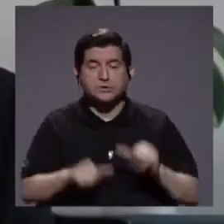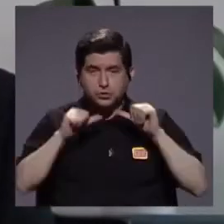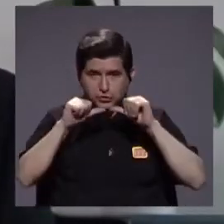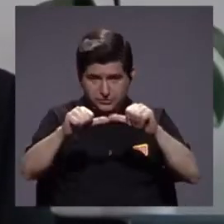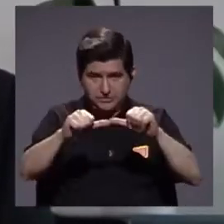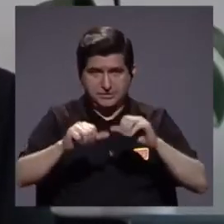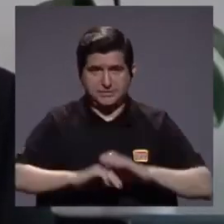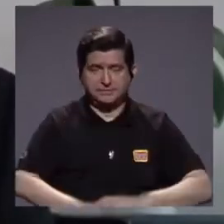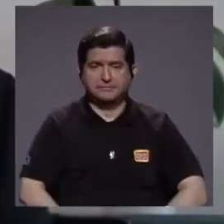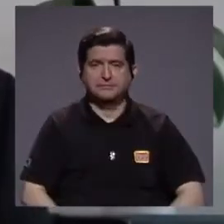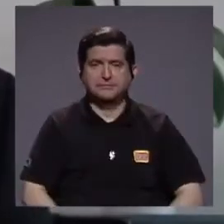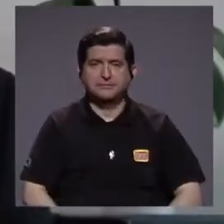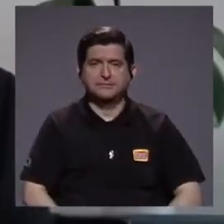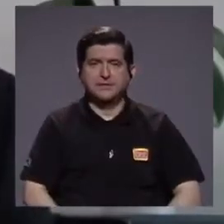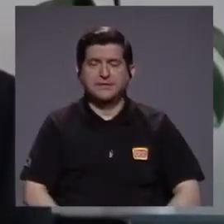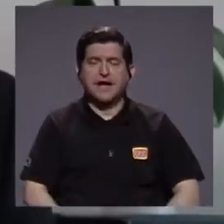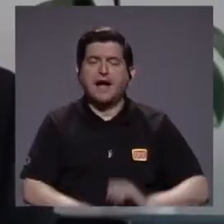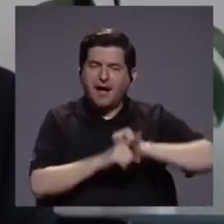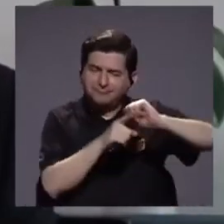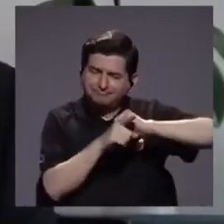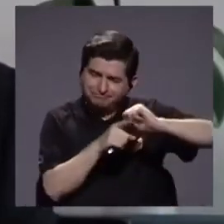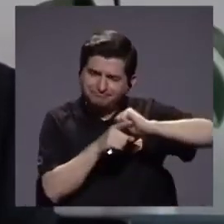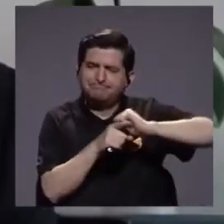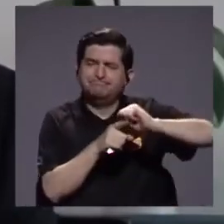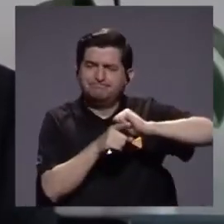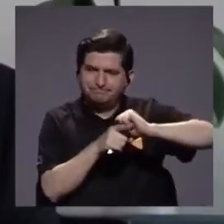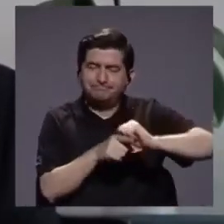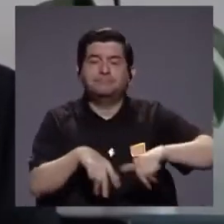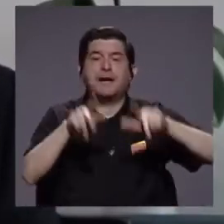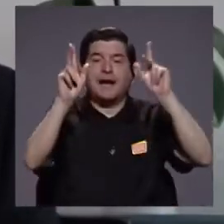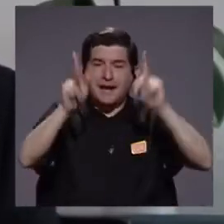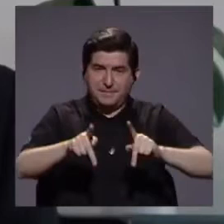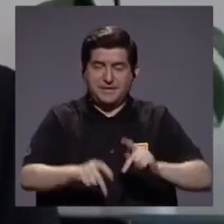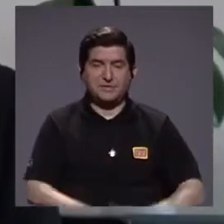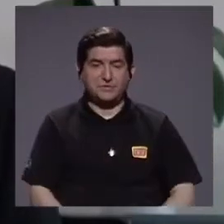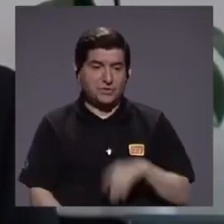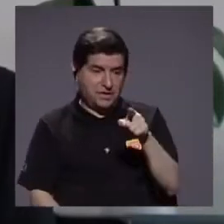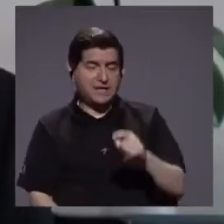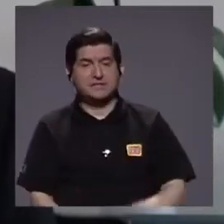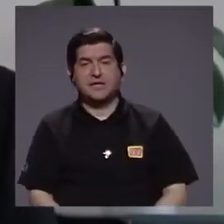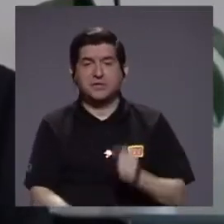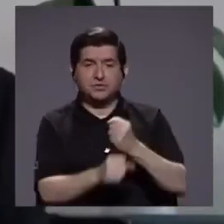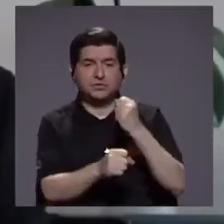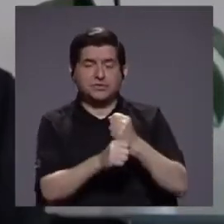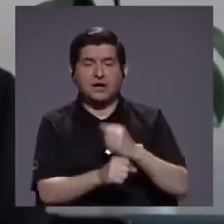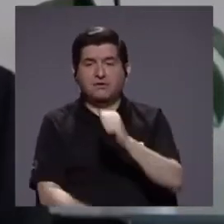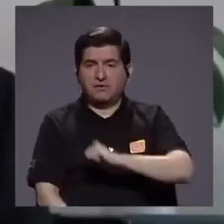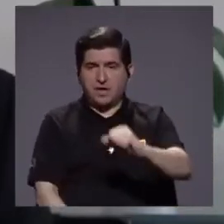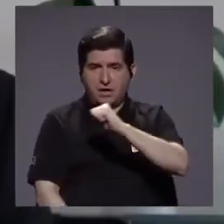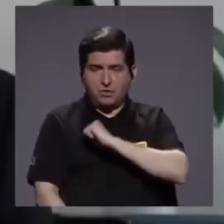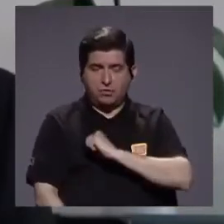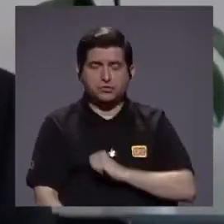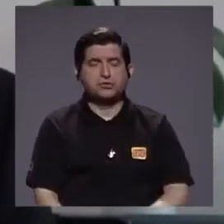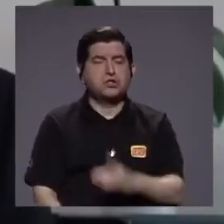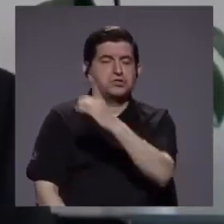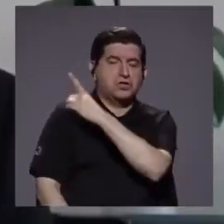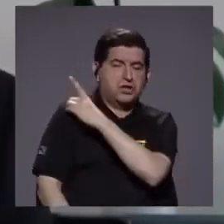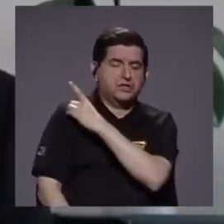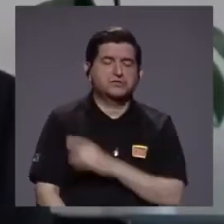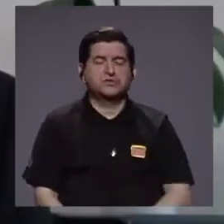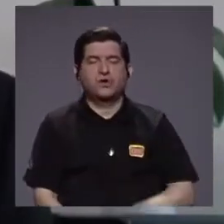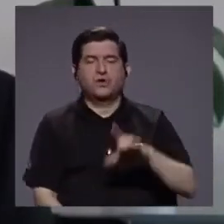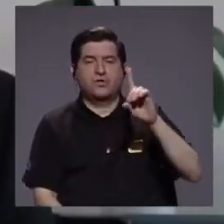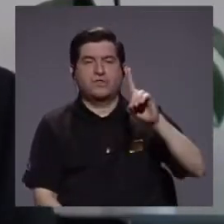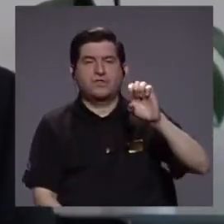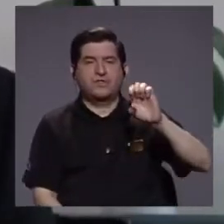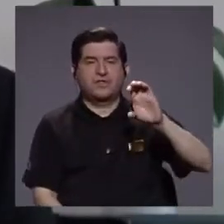procesos. Tenemos que capacitar a las personas que ocupan puestos de autoridad, puestos de dirección, puestos de decanatura, para